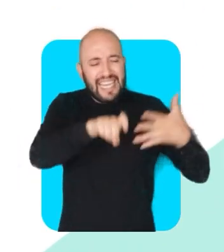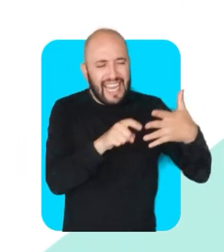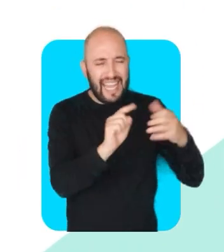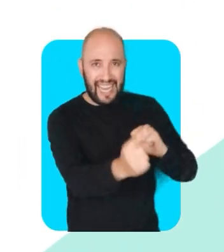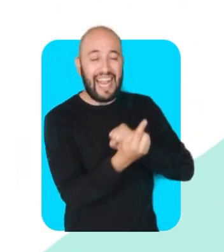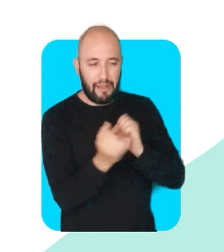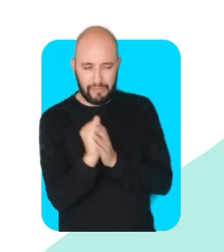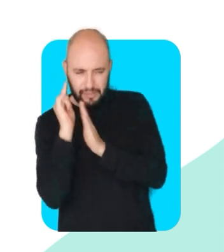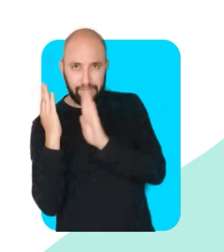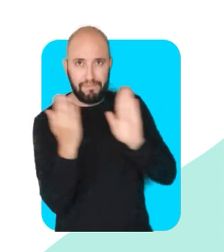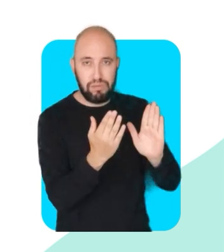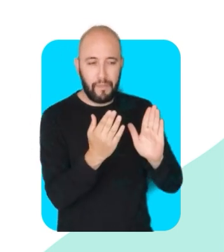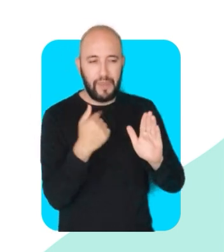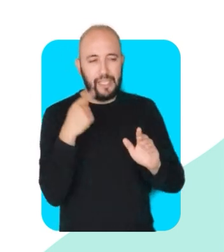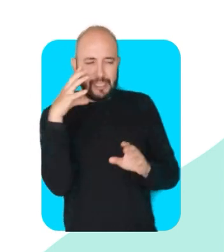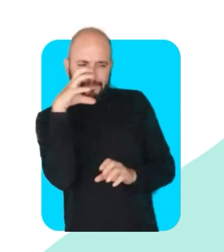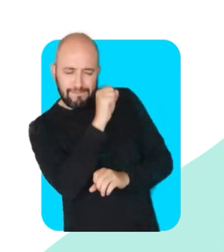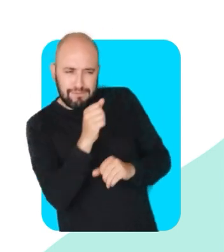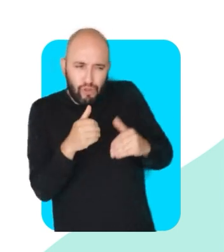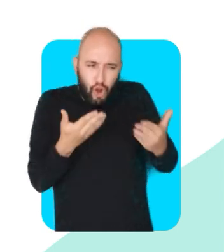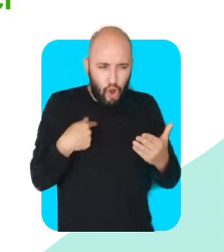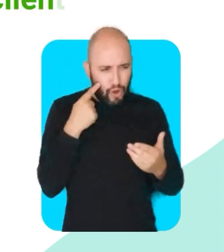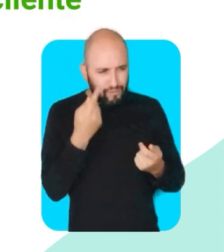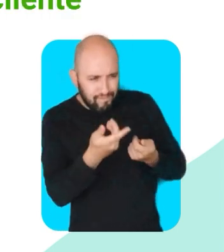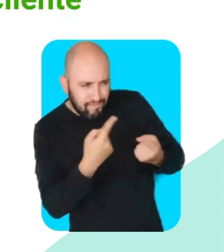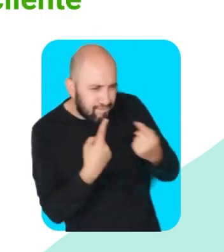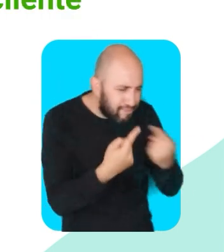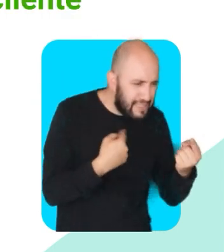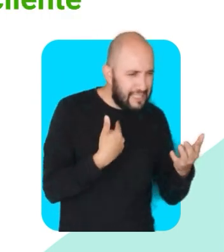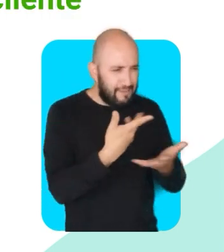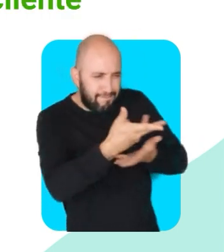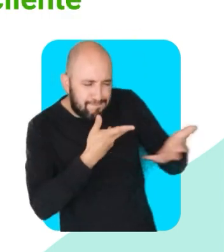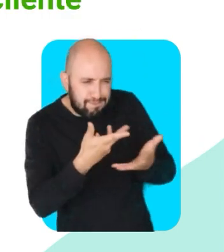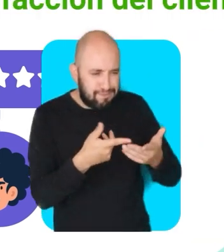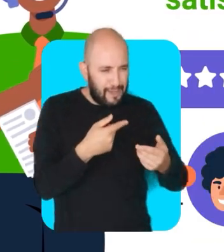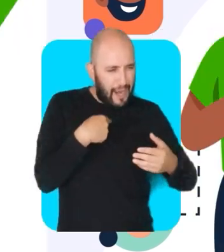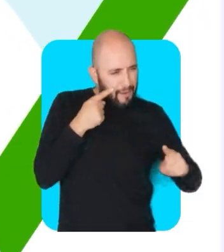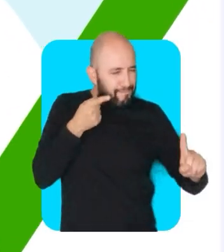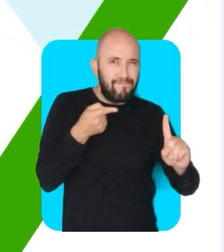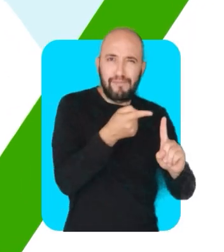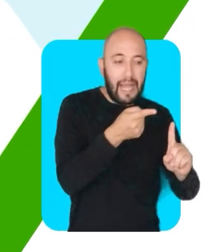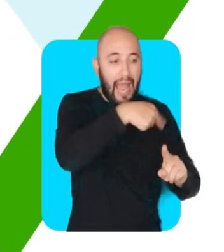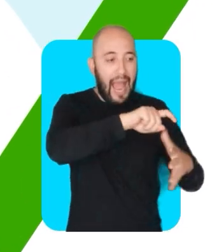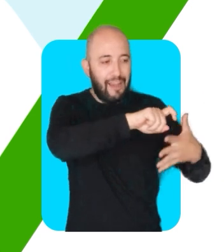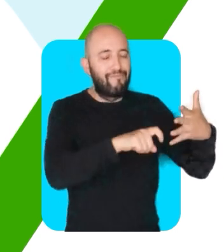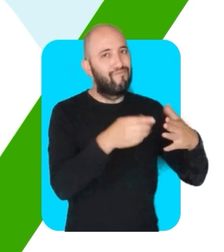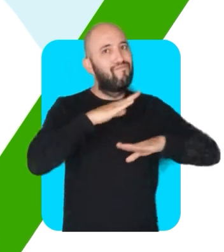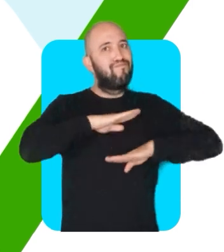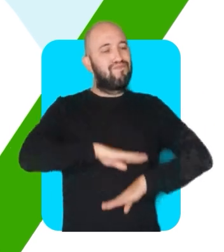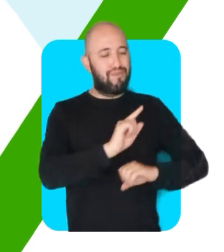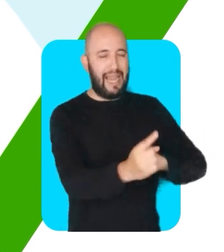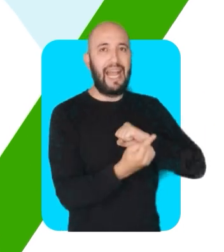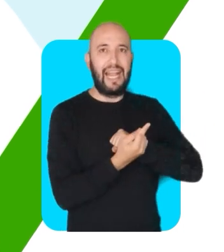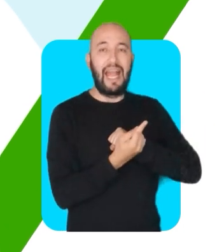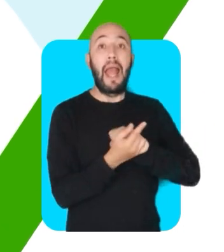gestionar momentos clave de interacción y negociación, priorizando la satisfacción del cliente. Aplicar los protocolos y